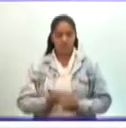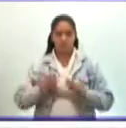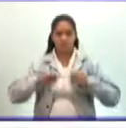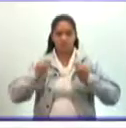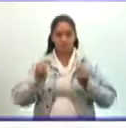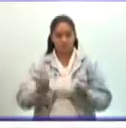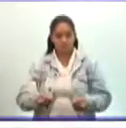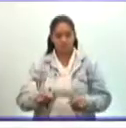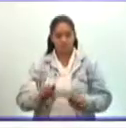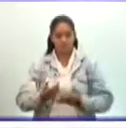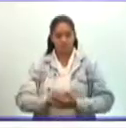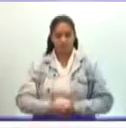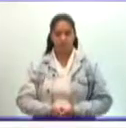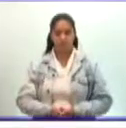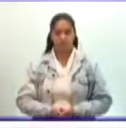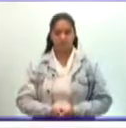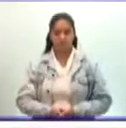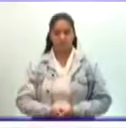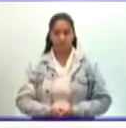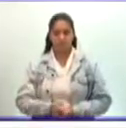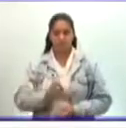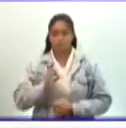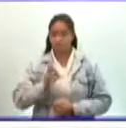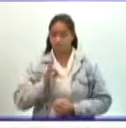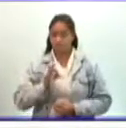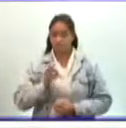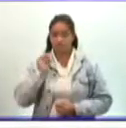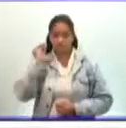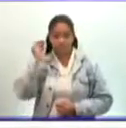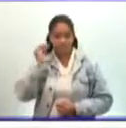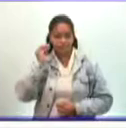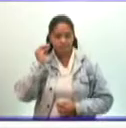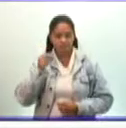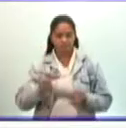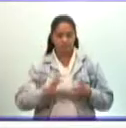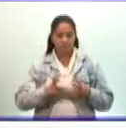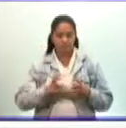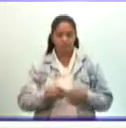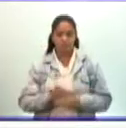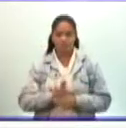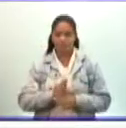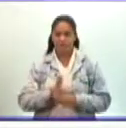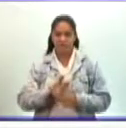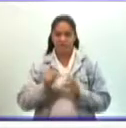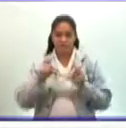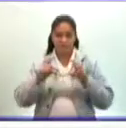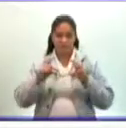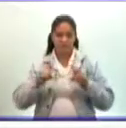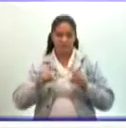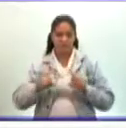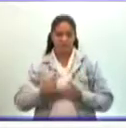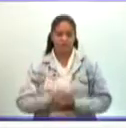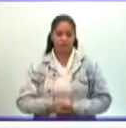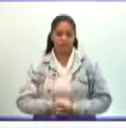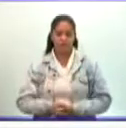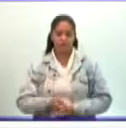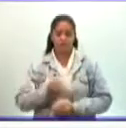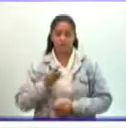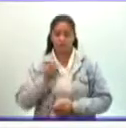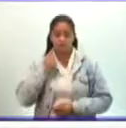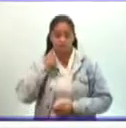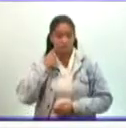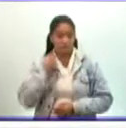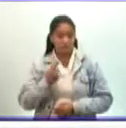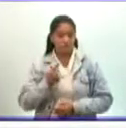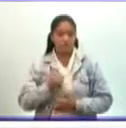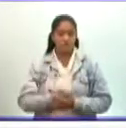piden. Seguro que has estado tratando de formar varias proporciones y siempre te das cuenta